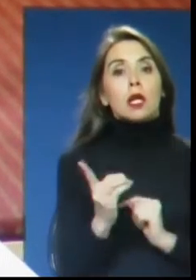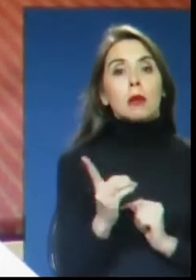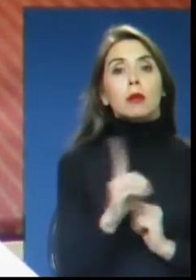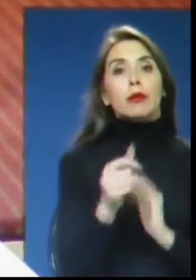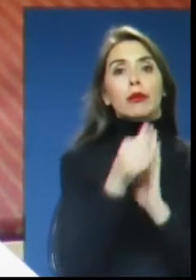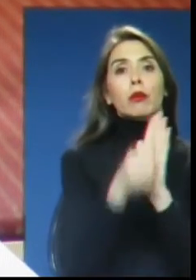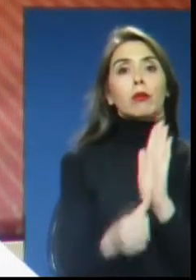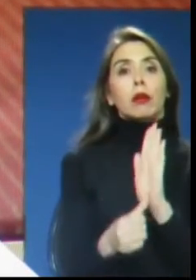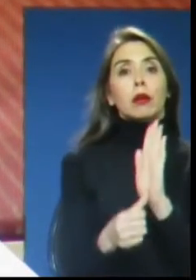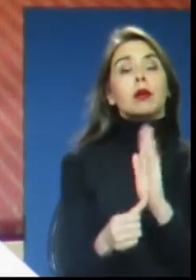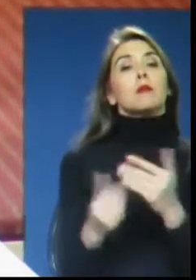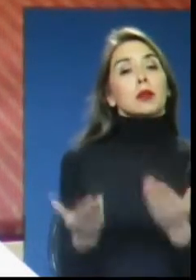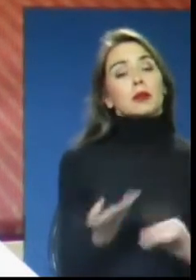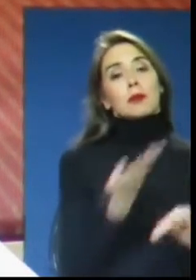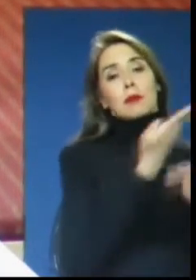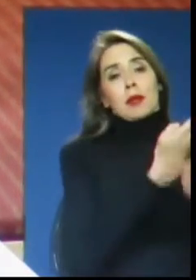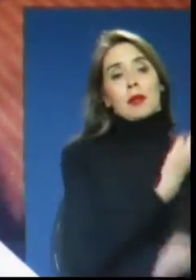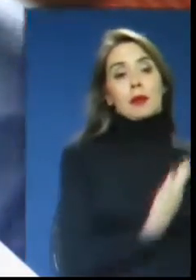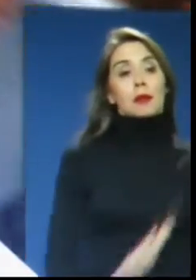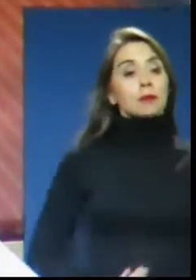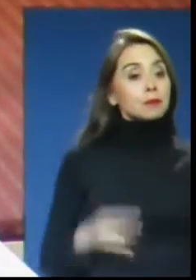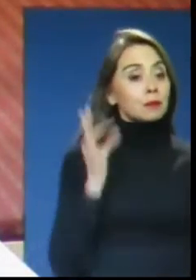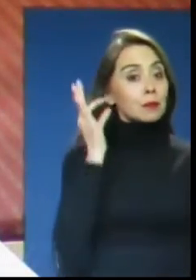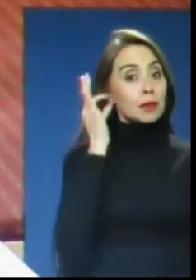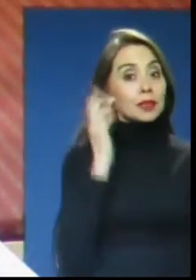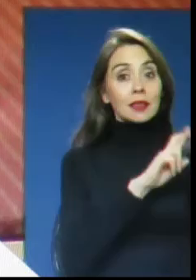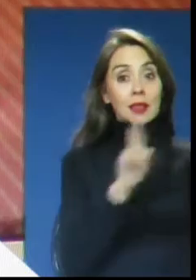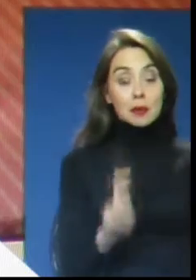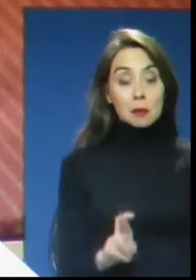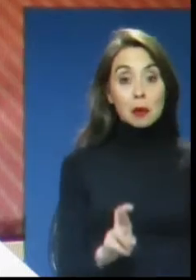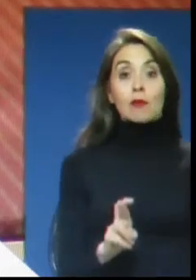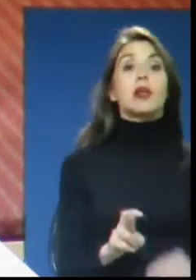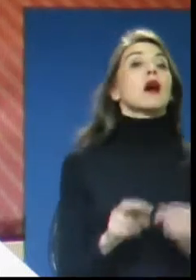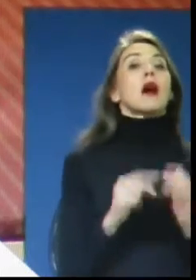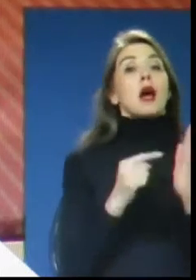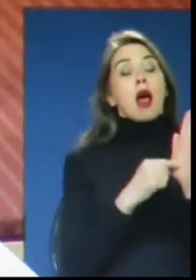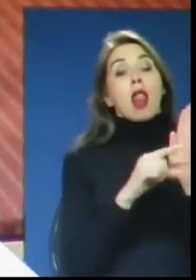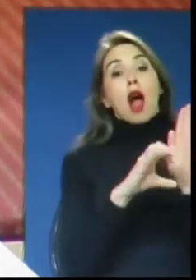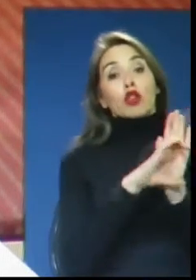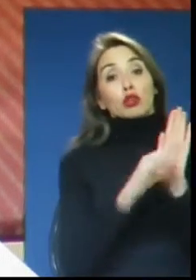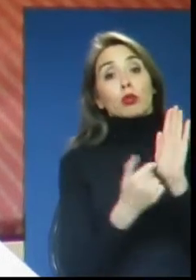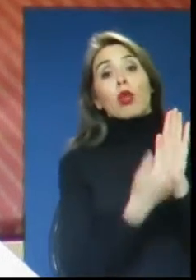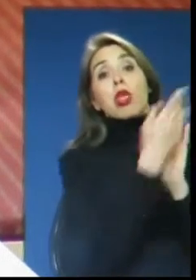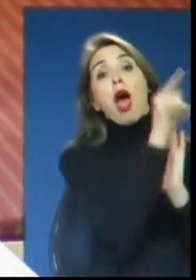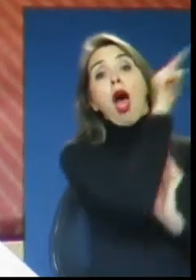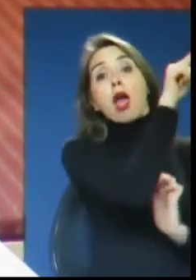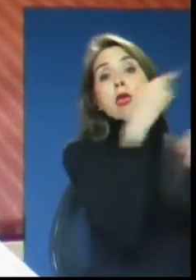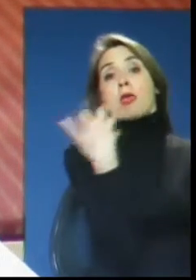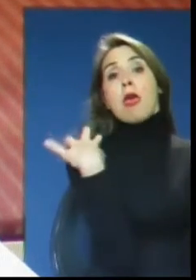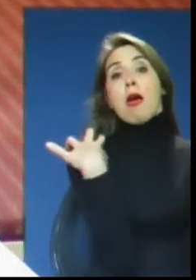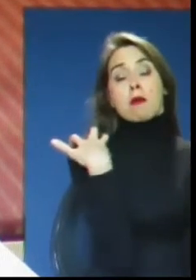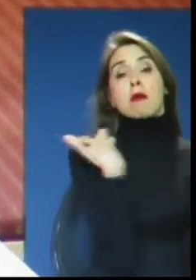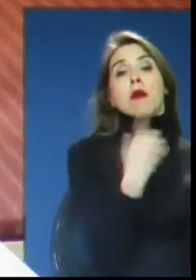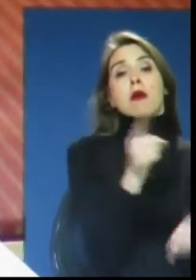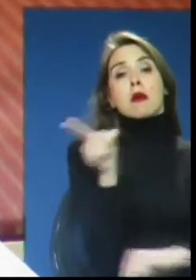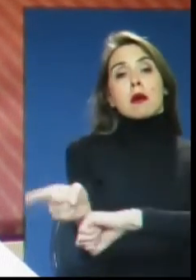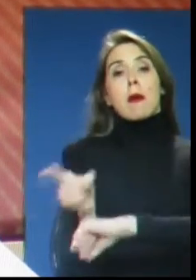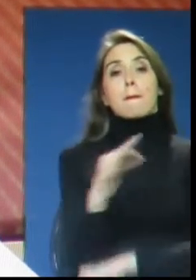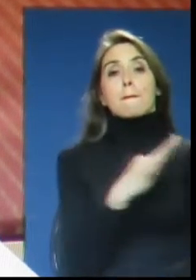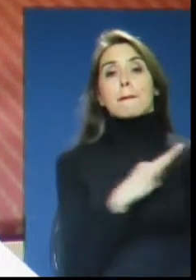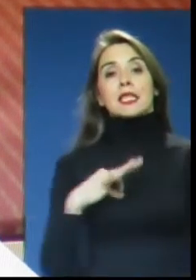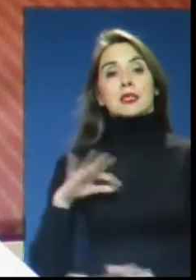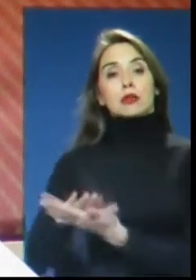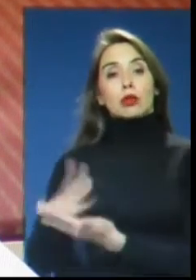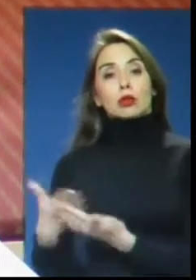se solicita a su excelencia la Presidenta de la República a fin de hacer uso de sus atribuciones e instruye a los ministros de Salud y